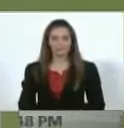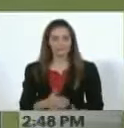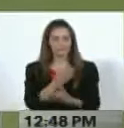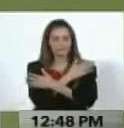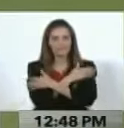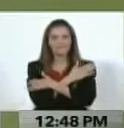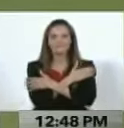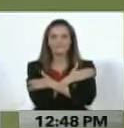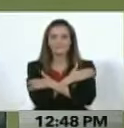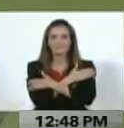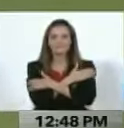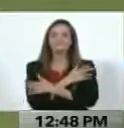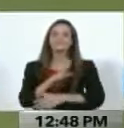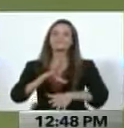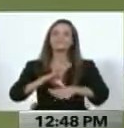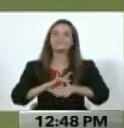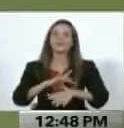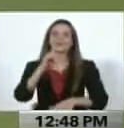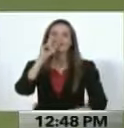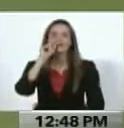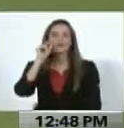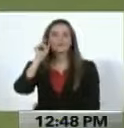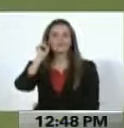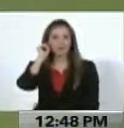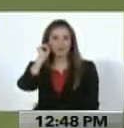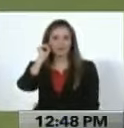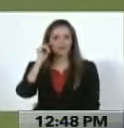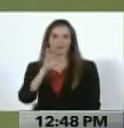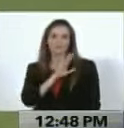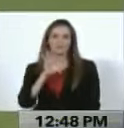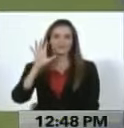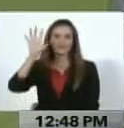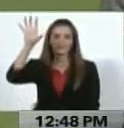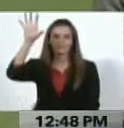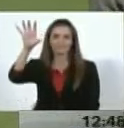Felicidades a los médicos y a las médicas de nuestra patria.